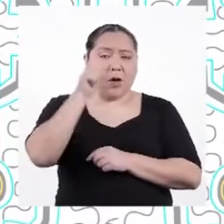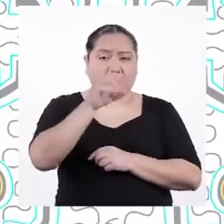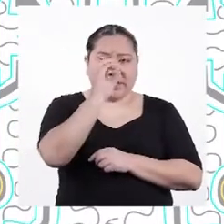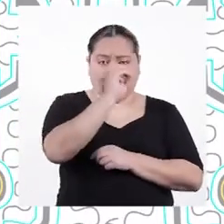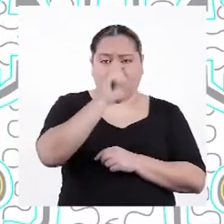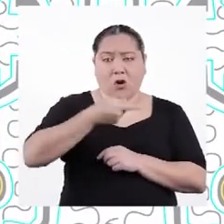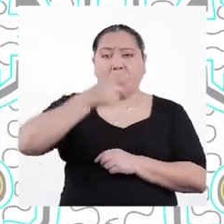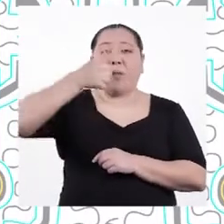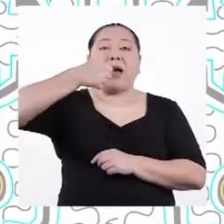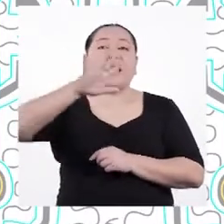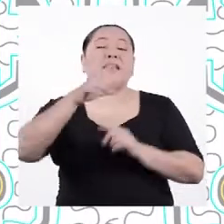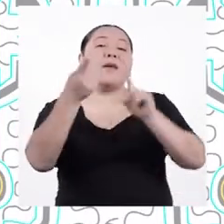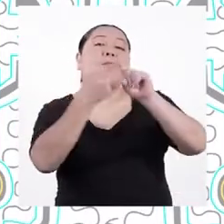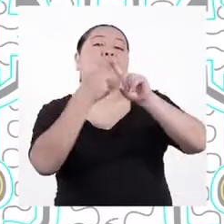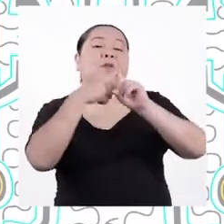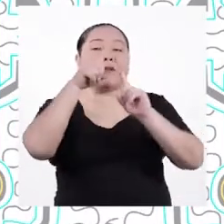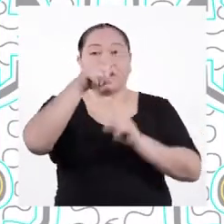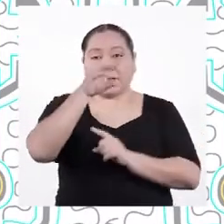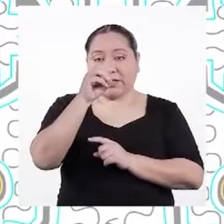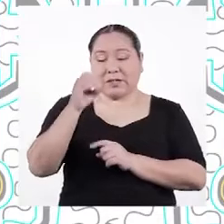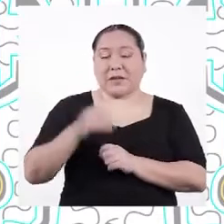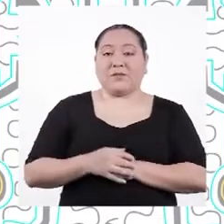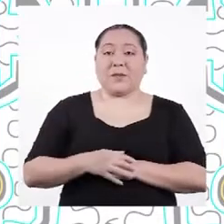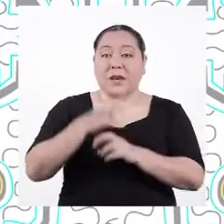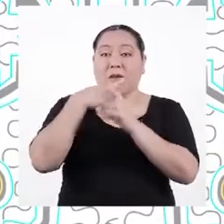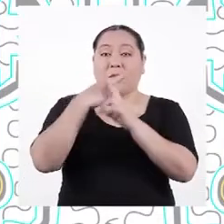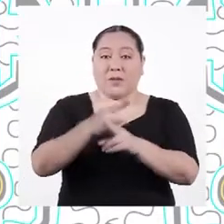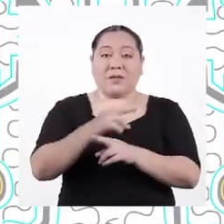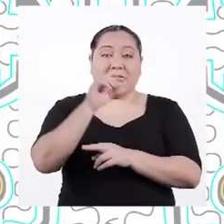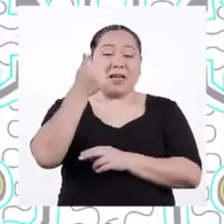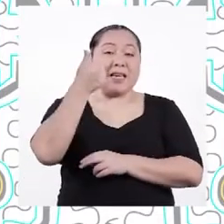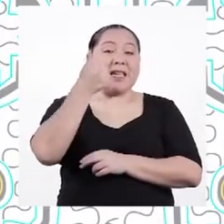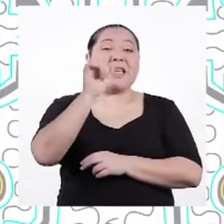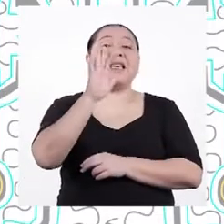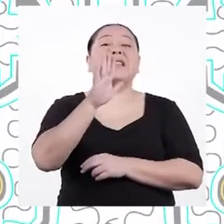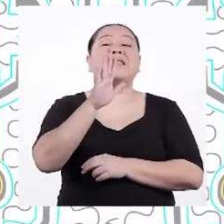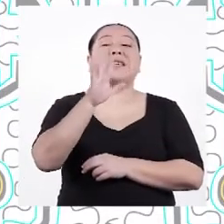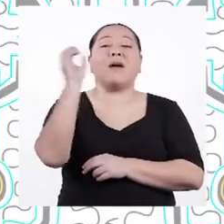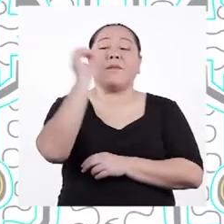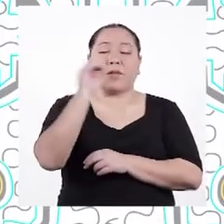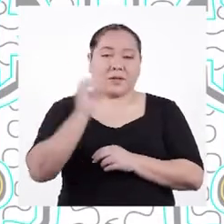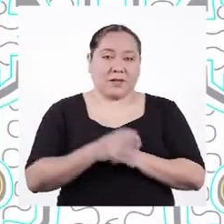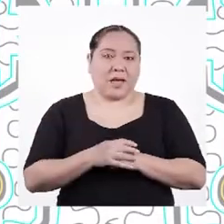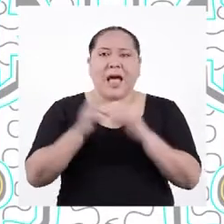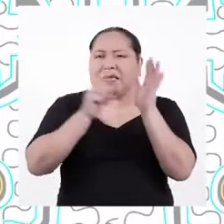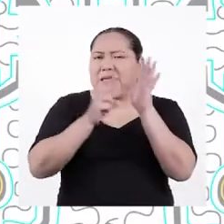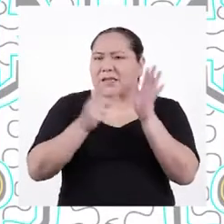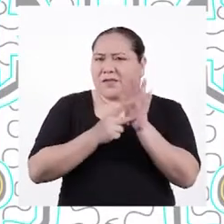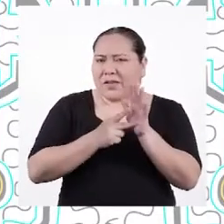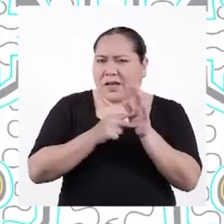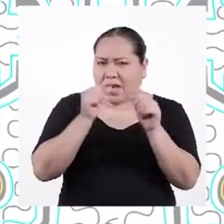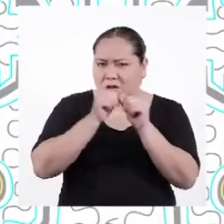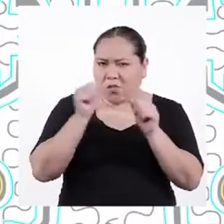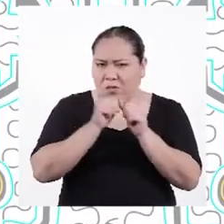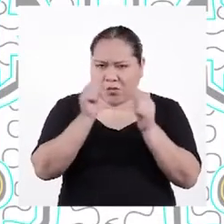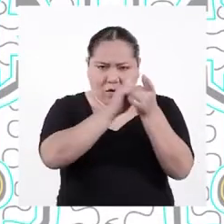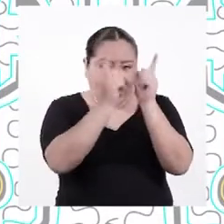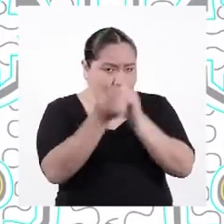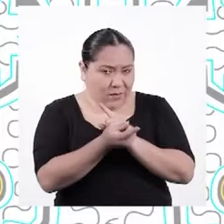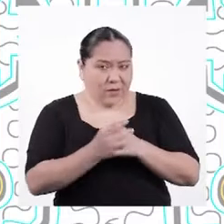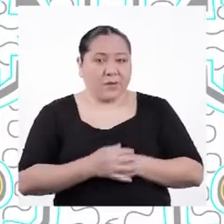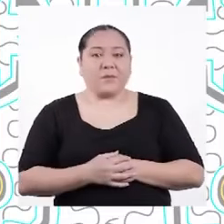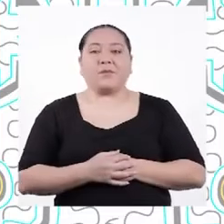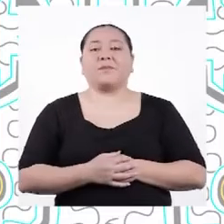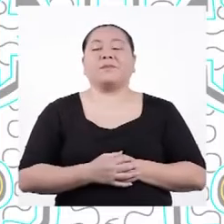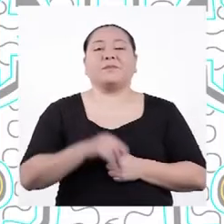por 100, que nos da como resultado 15%. O sea, el valor cambió. Jazmín, ¿puedes darnos